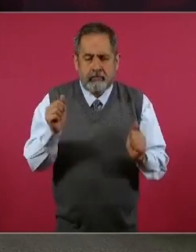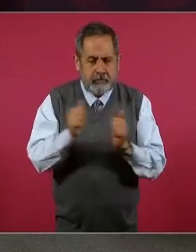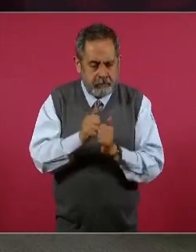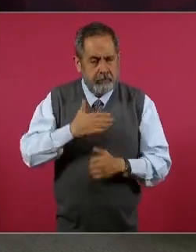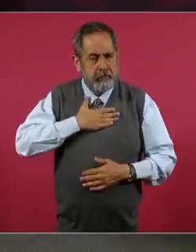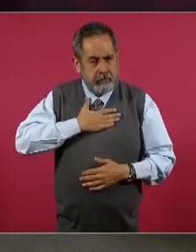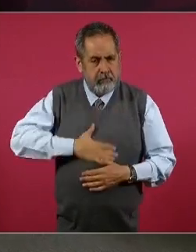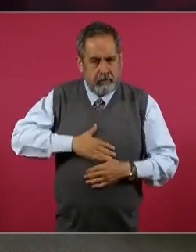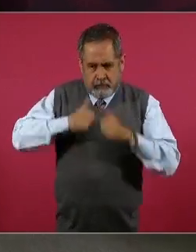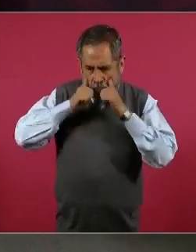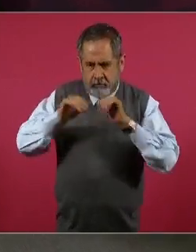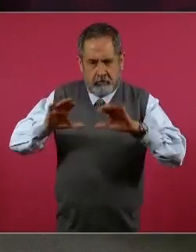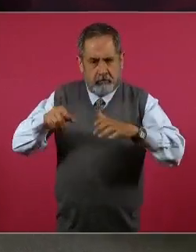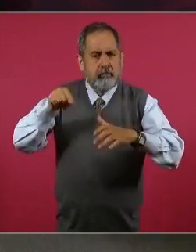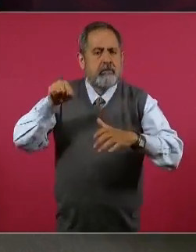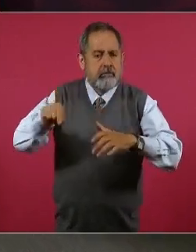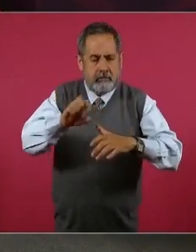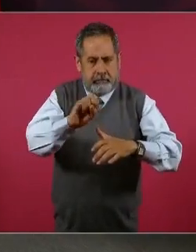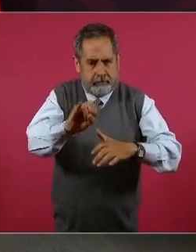justicia.